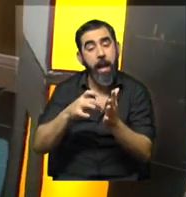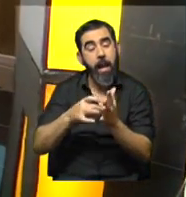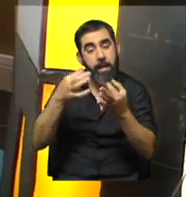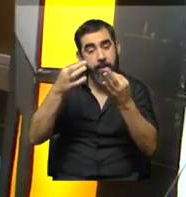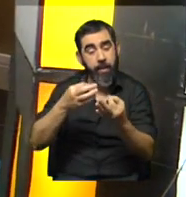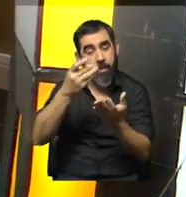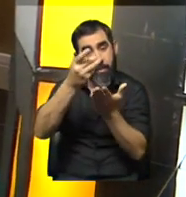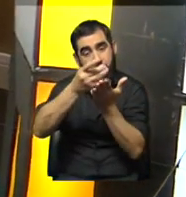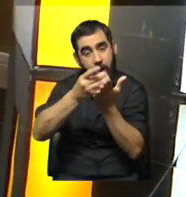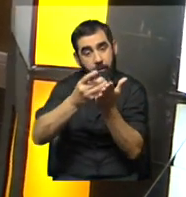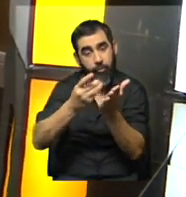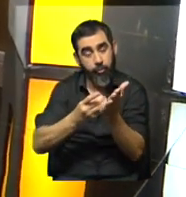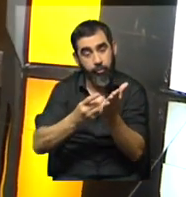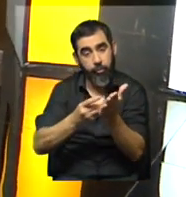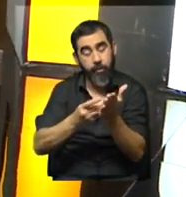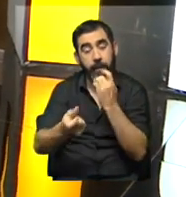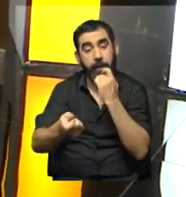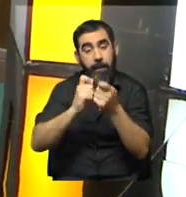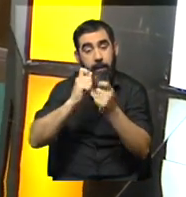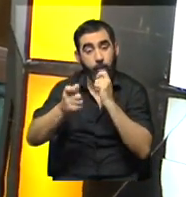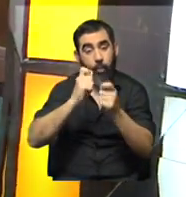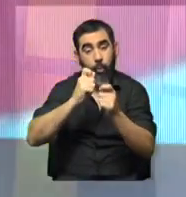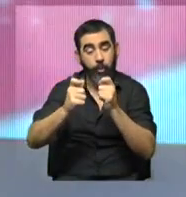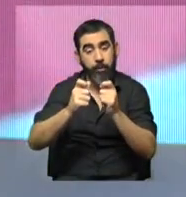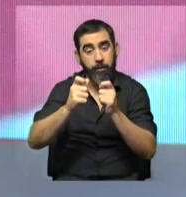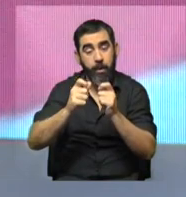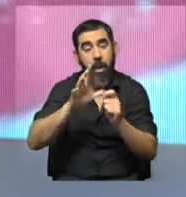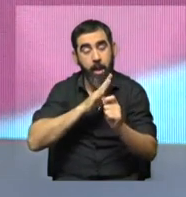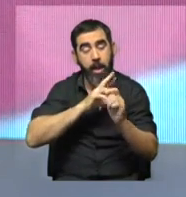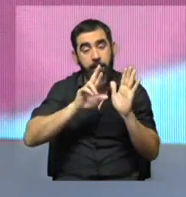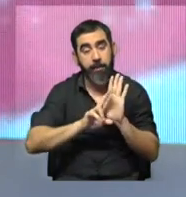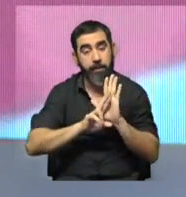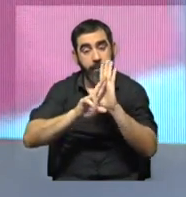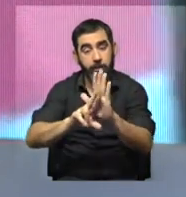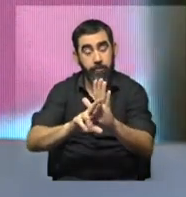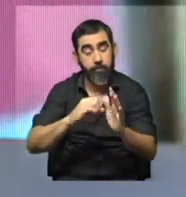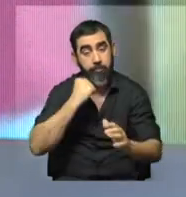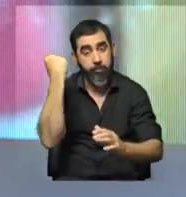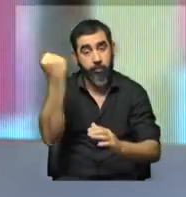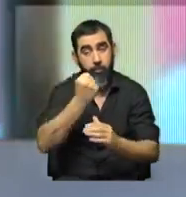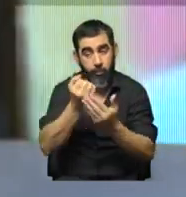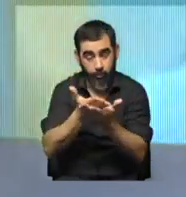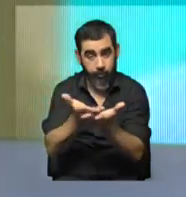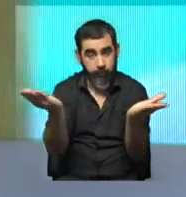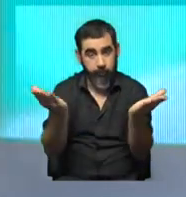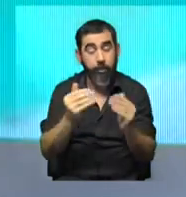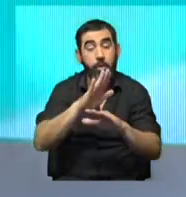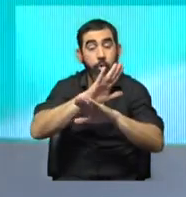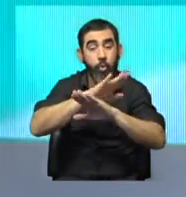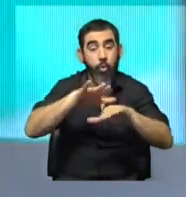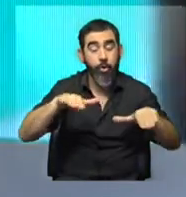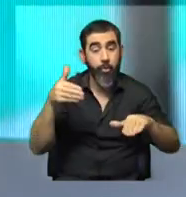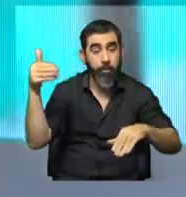¿no? La encuesta tiene esa representatividad tan importante, y los niños y niñas